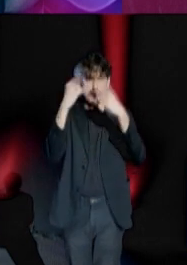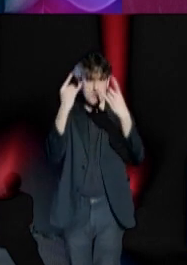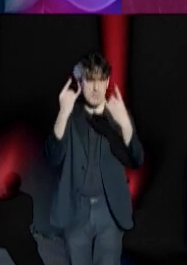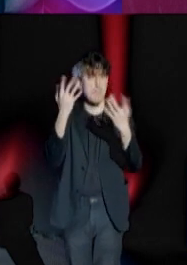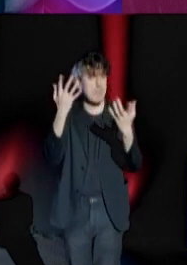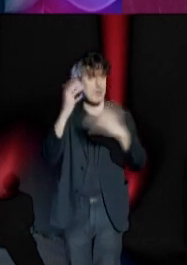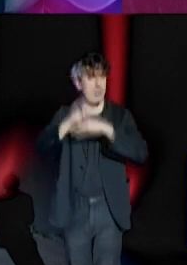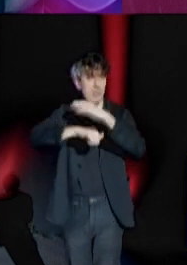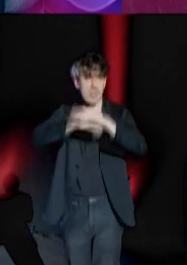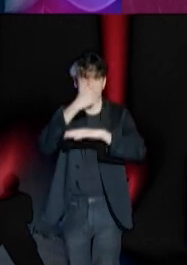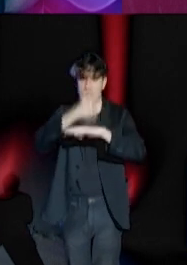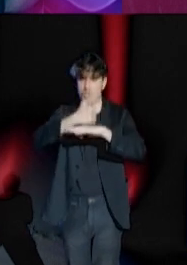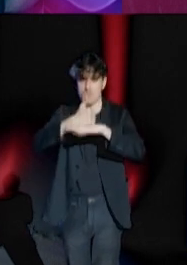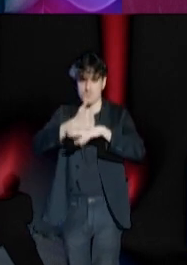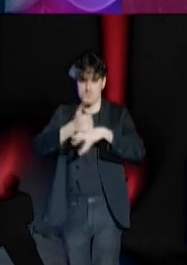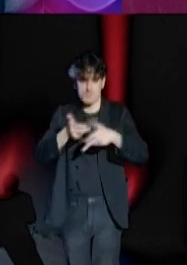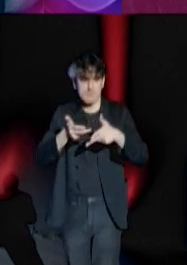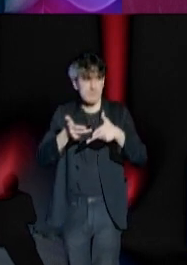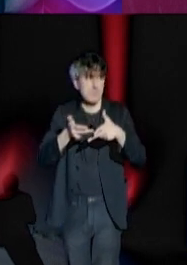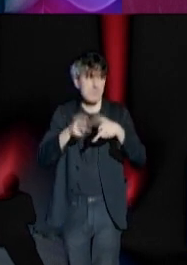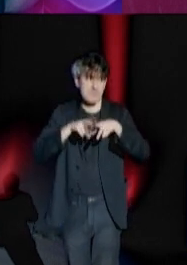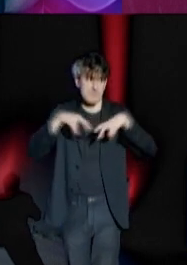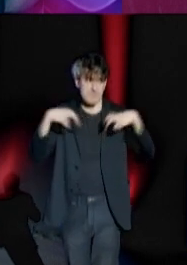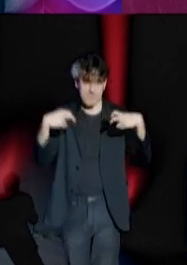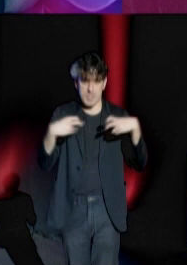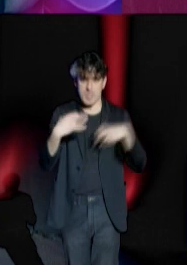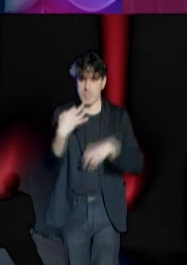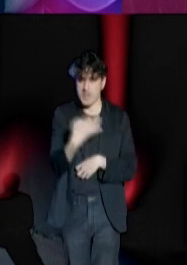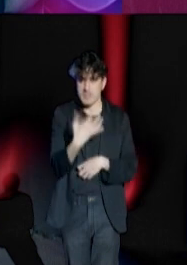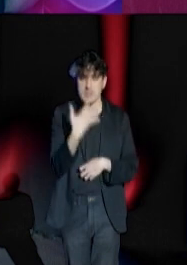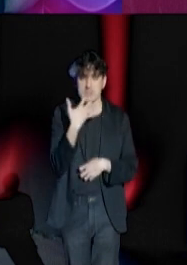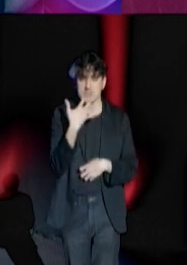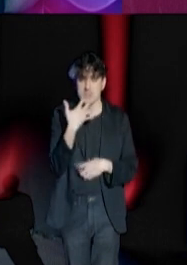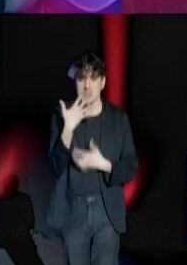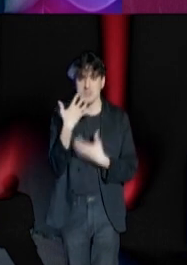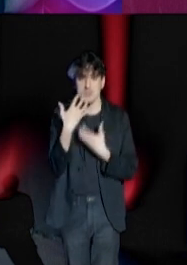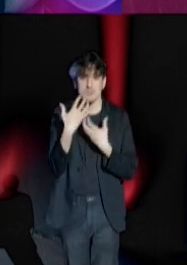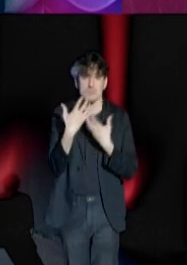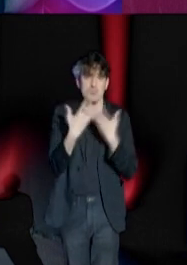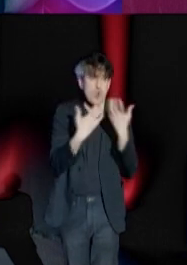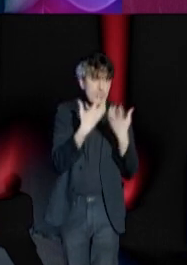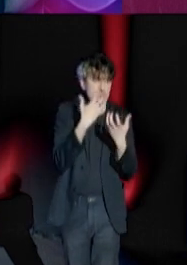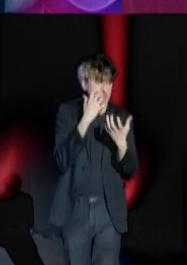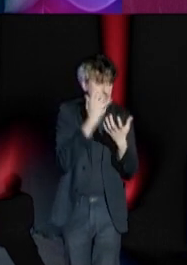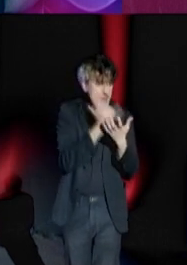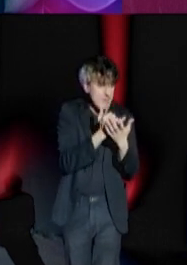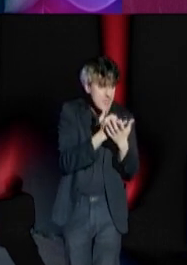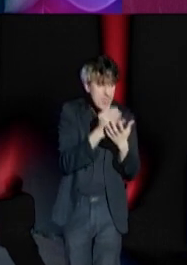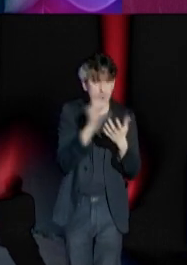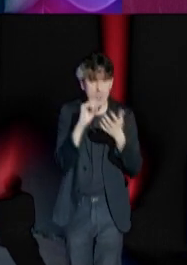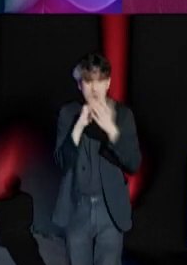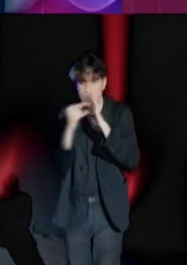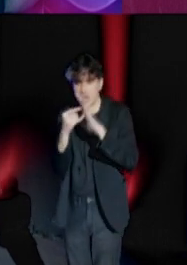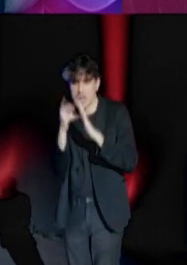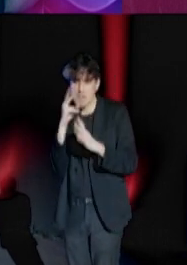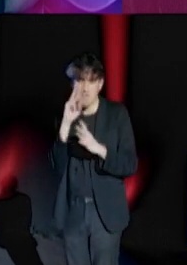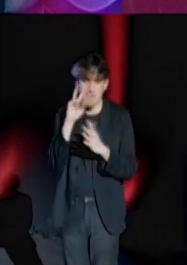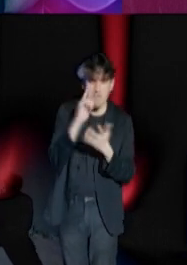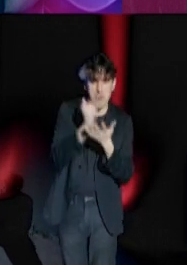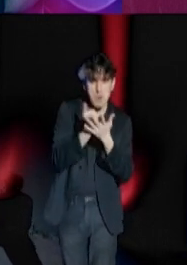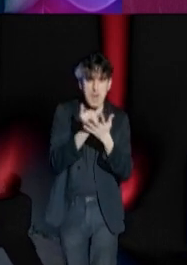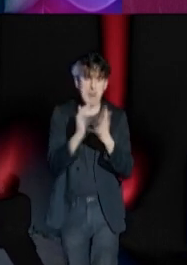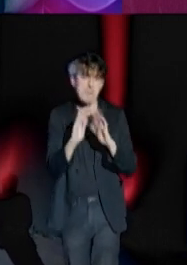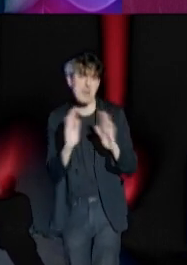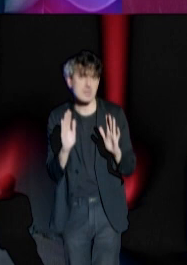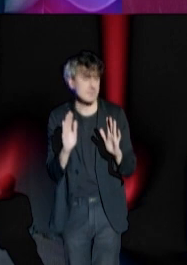la mesa si es un experimento en la cocina si es un experimento tecnológico no va a funcionar se va a quedar simplemente en eso